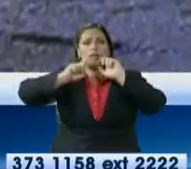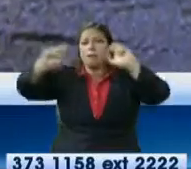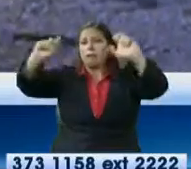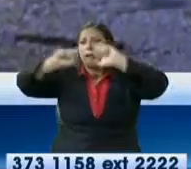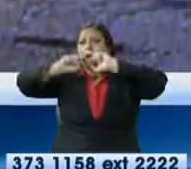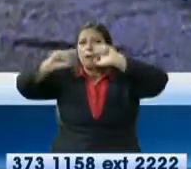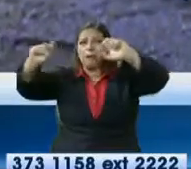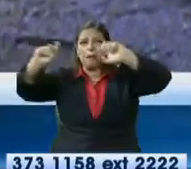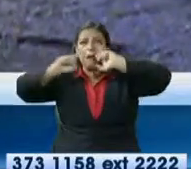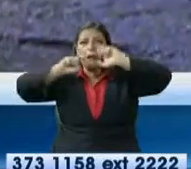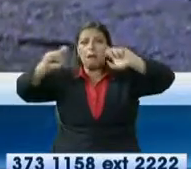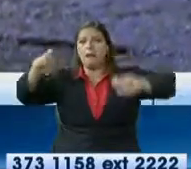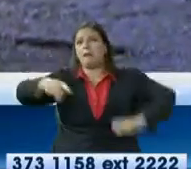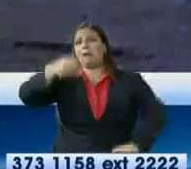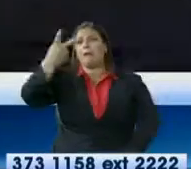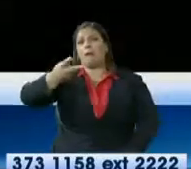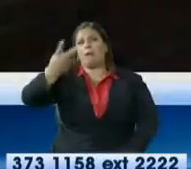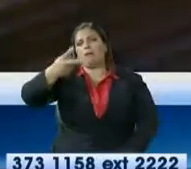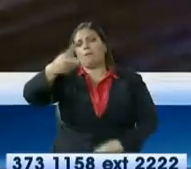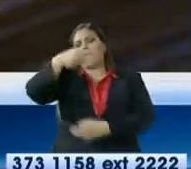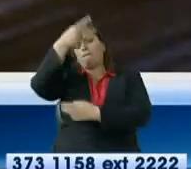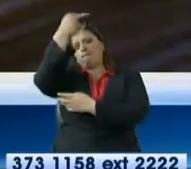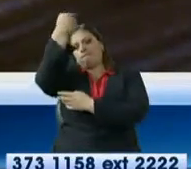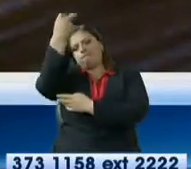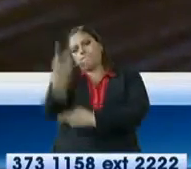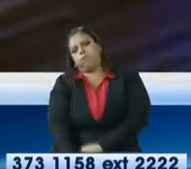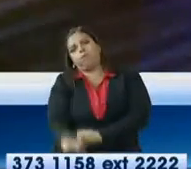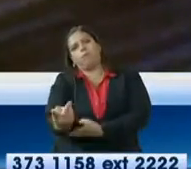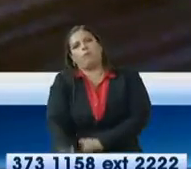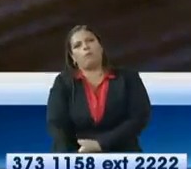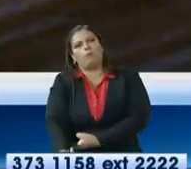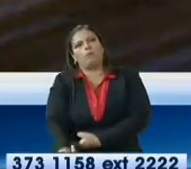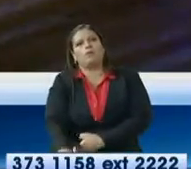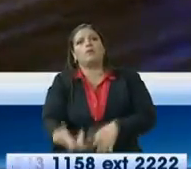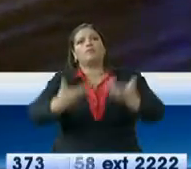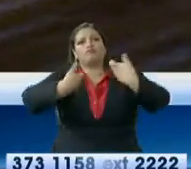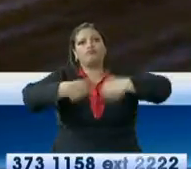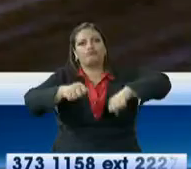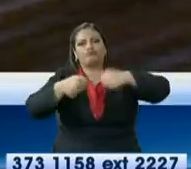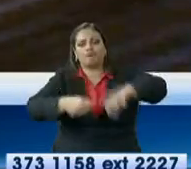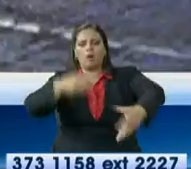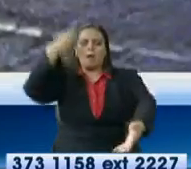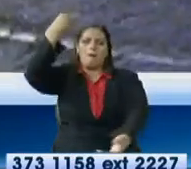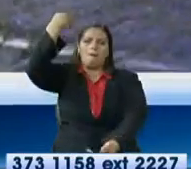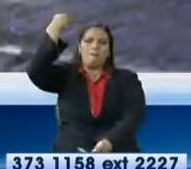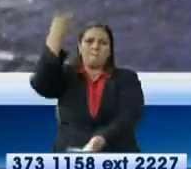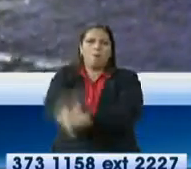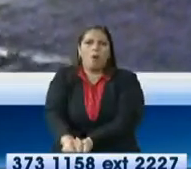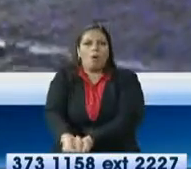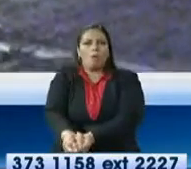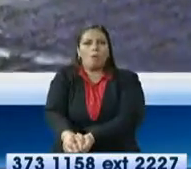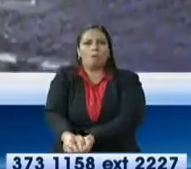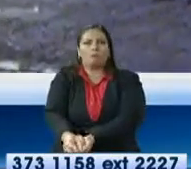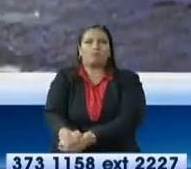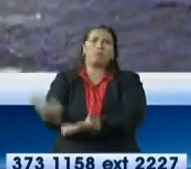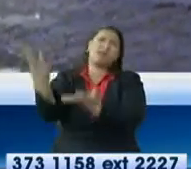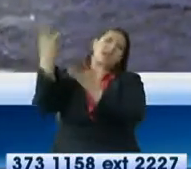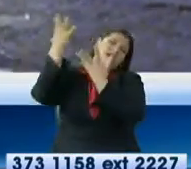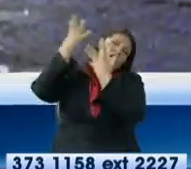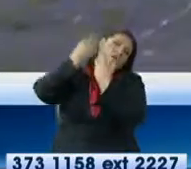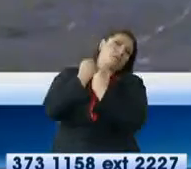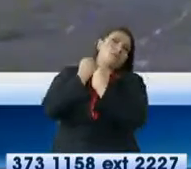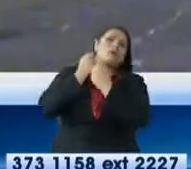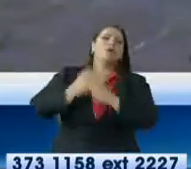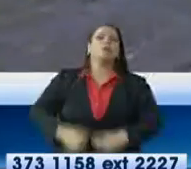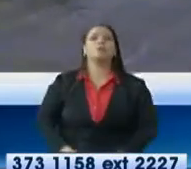la moto se lo cayó encima de ella. Por fortuna, por la avenida de Las Palmeras no circulaban vehículos. Esto evitó que la desgracia sea